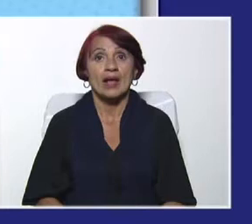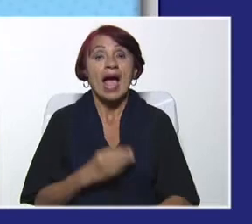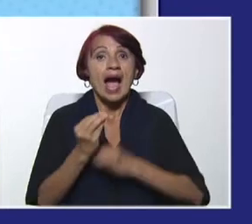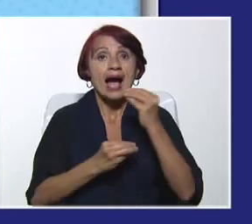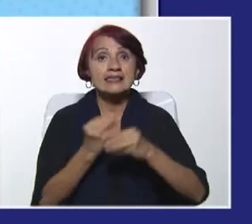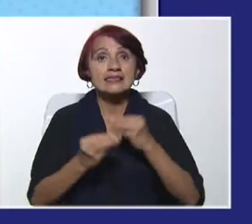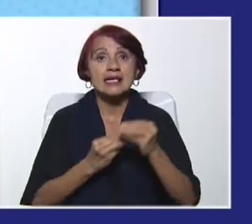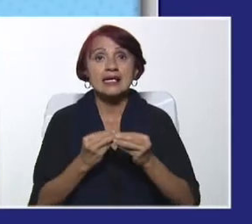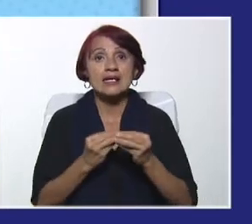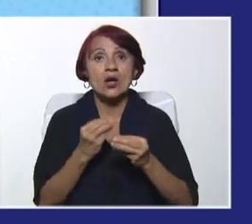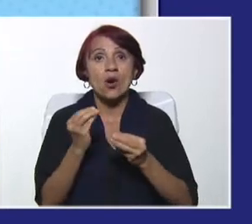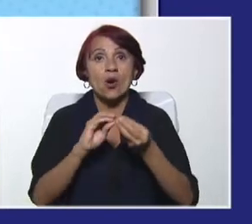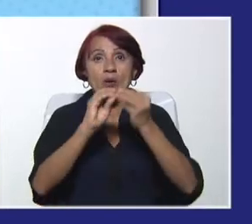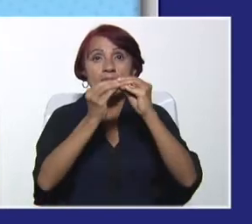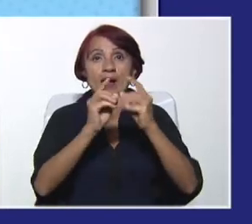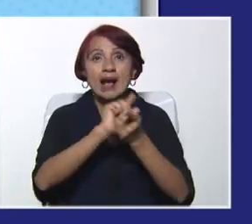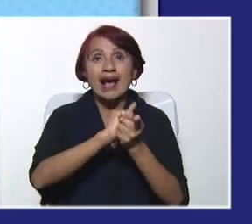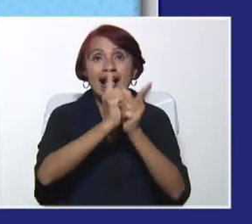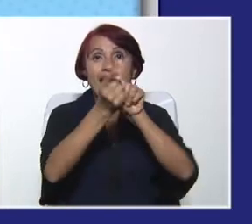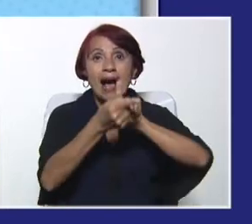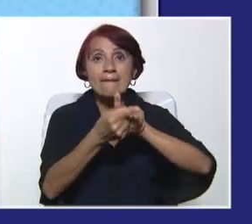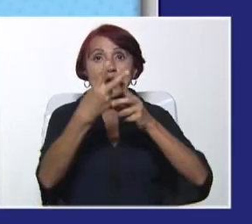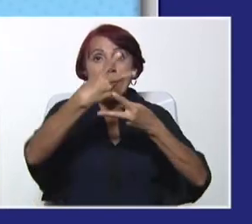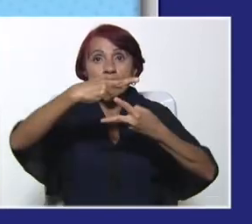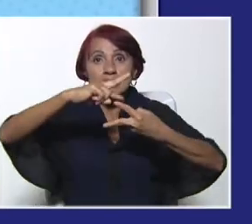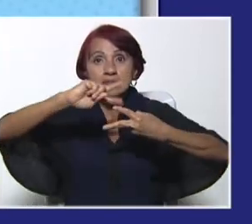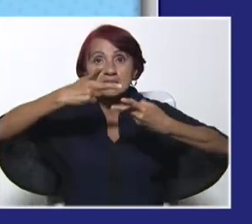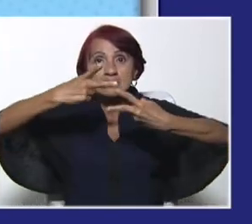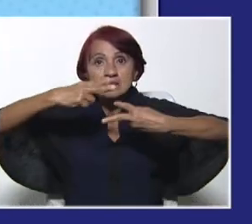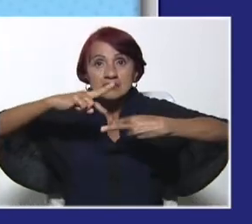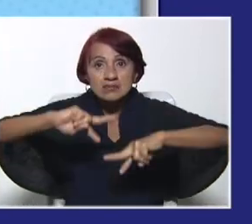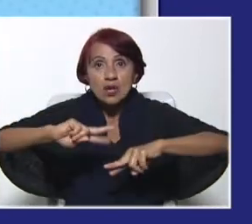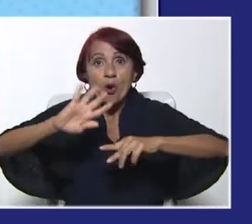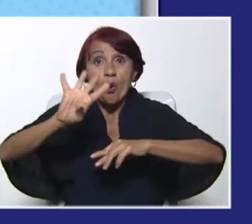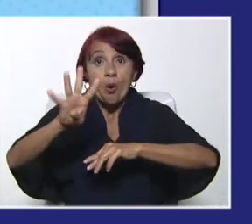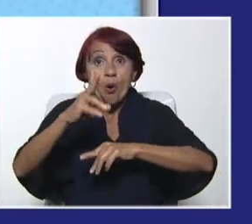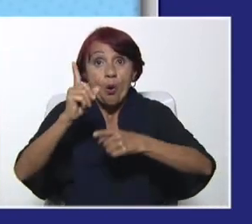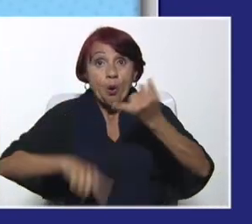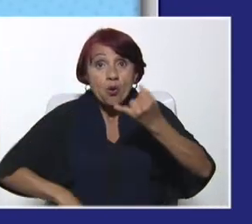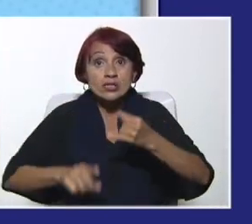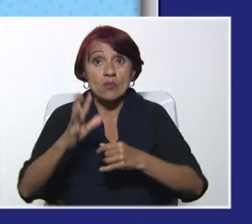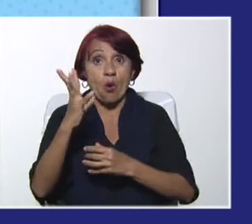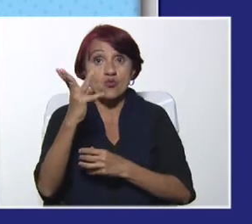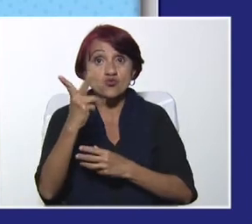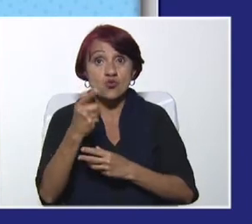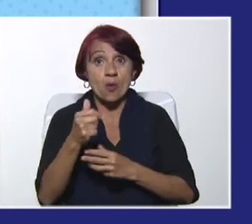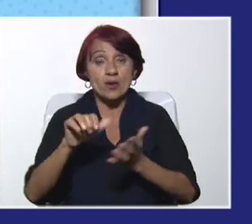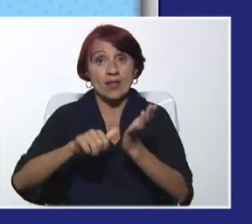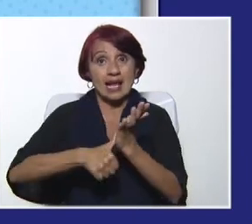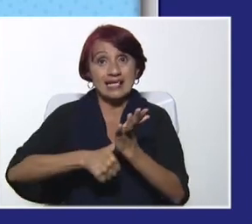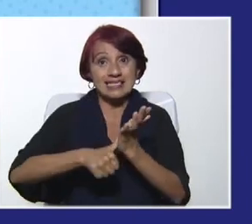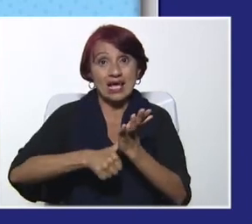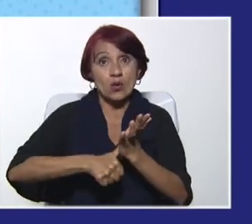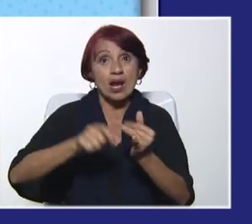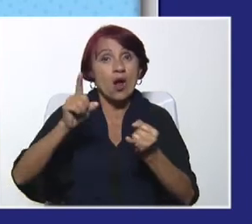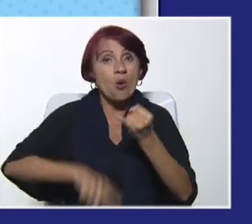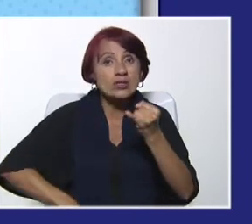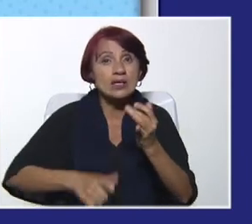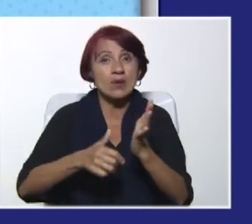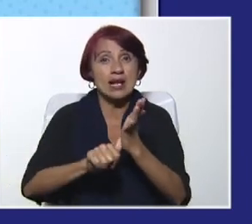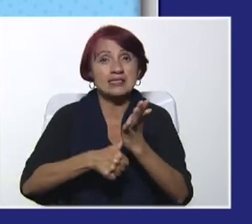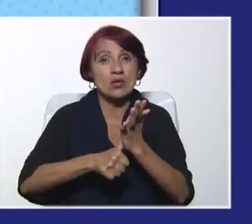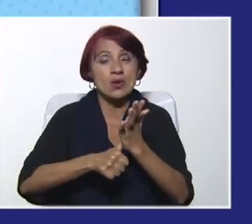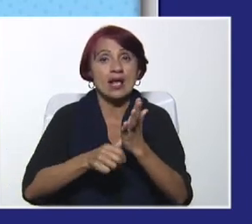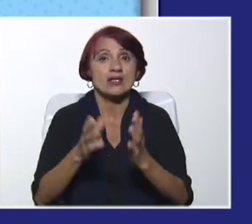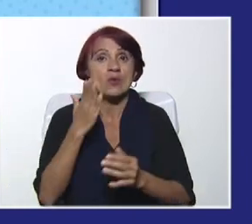Realiza la descomposición polinómica utilizando los 4 últimos dígitos de la cédula de identidad de tu